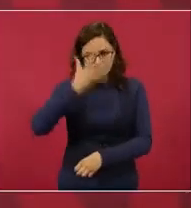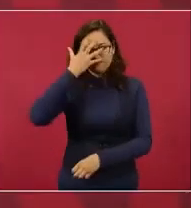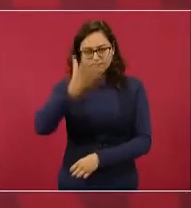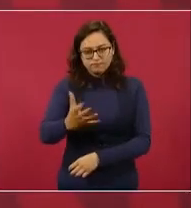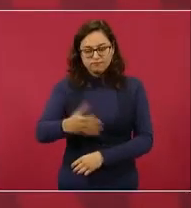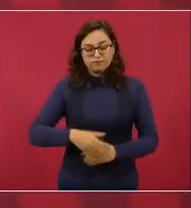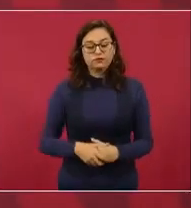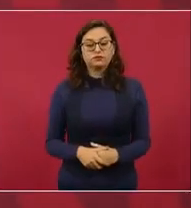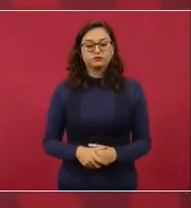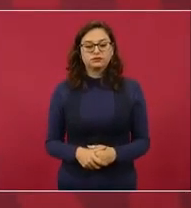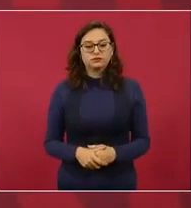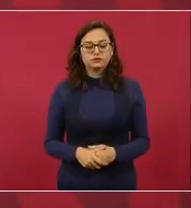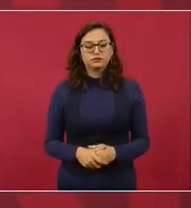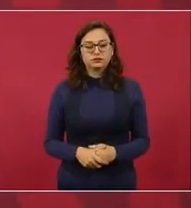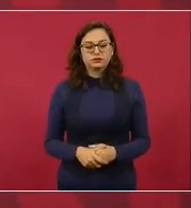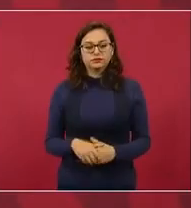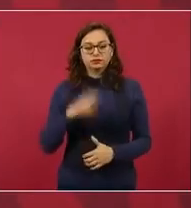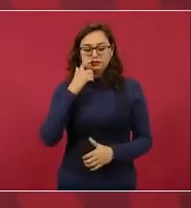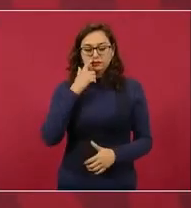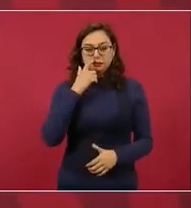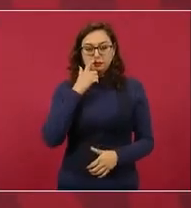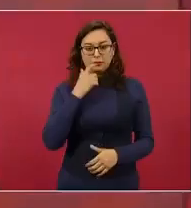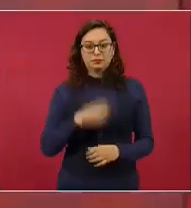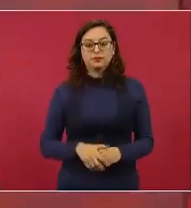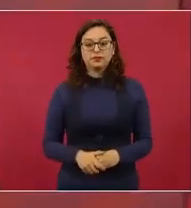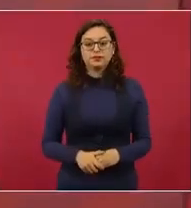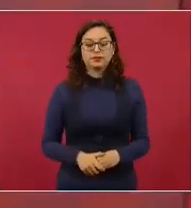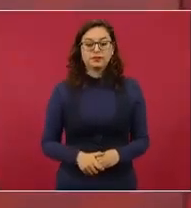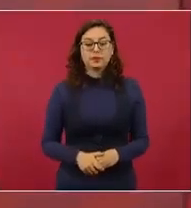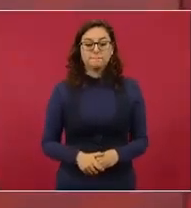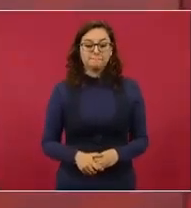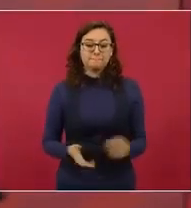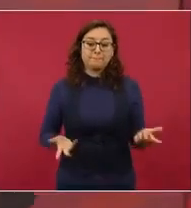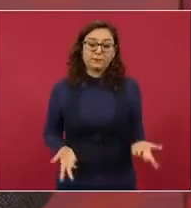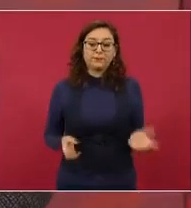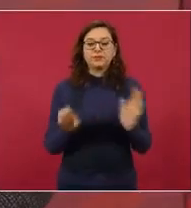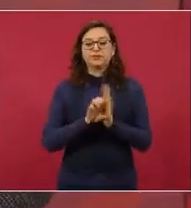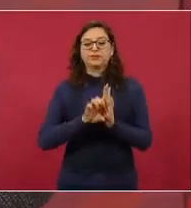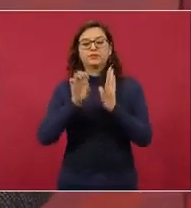y ya se va entendiendo. Por ejemplo, en el caso de la cervecera,